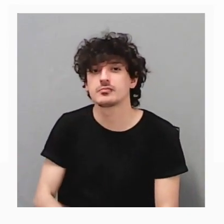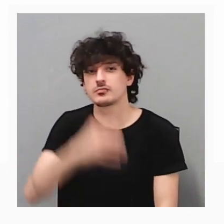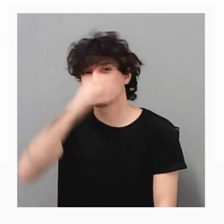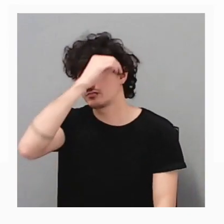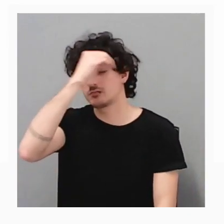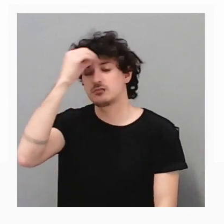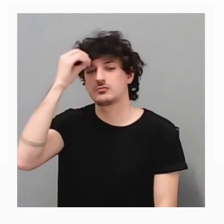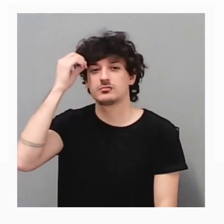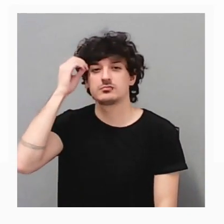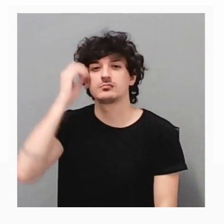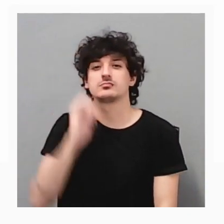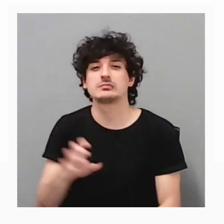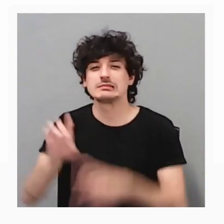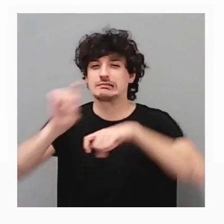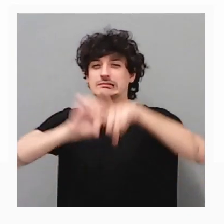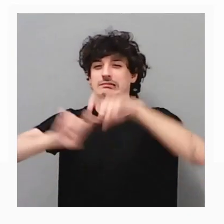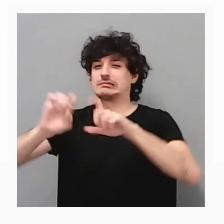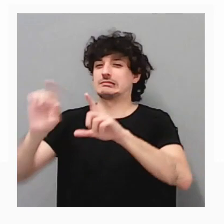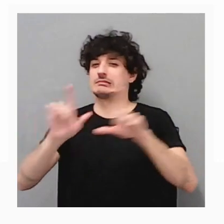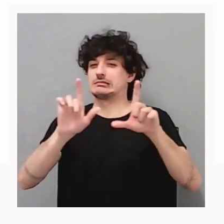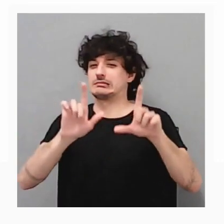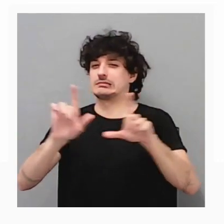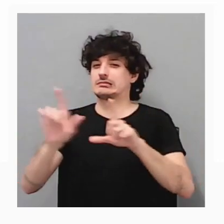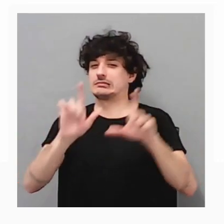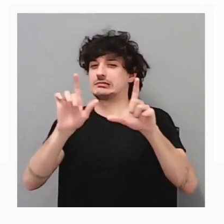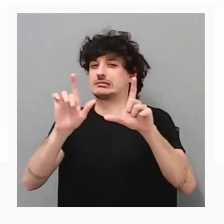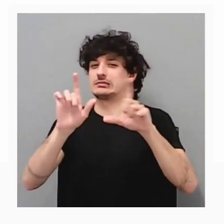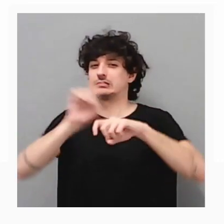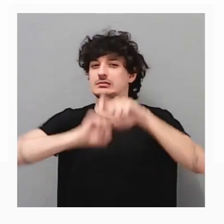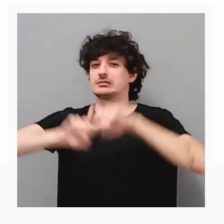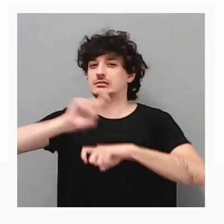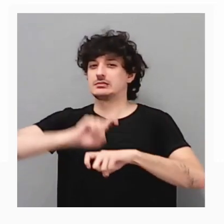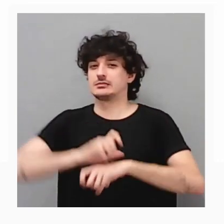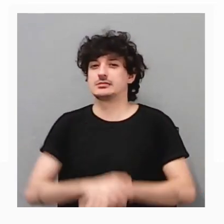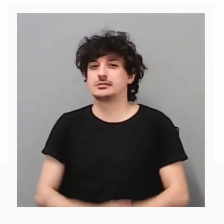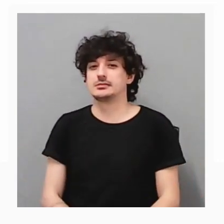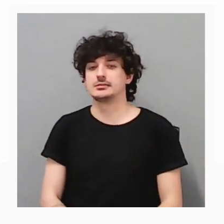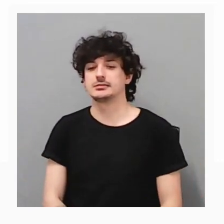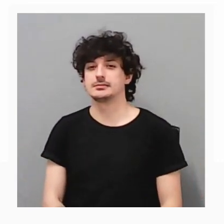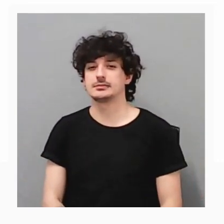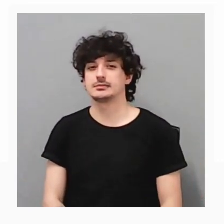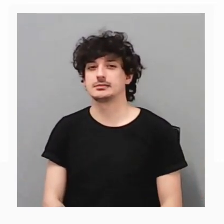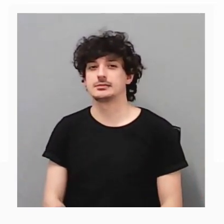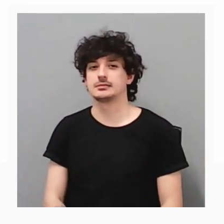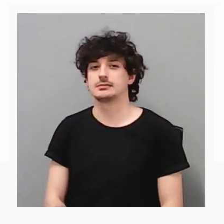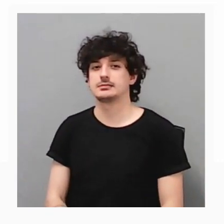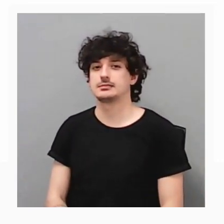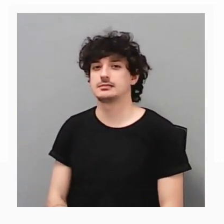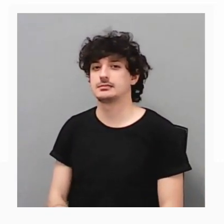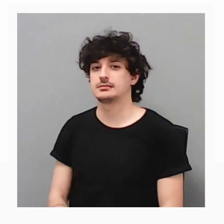Un poquito más atrás. No, más no sé. ¿Qué pasa?